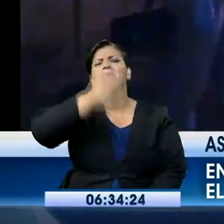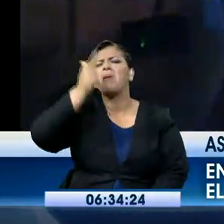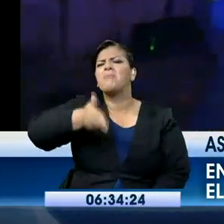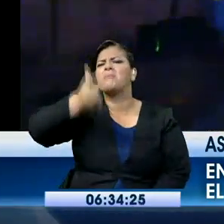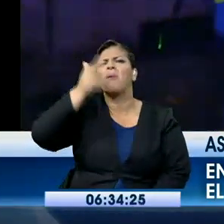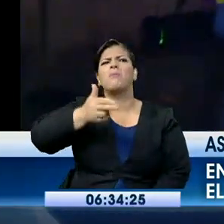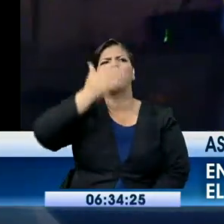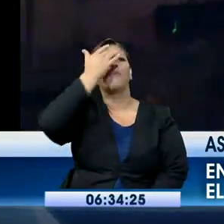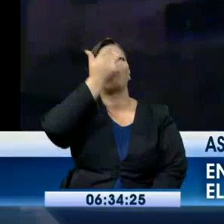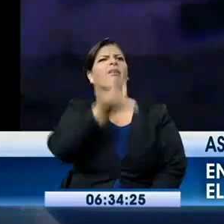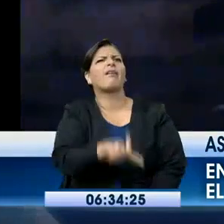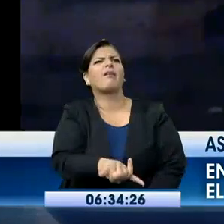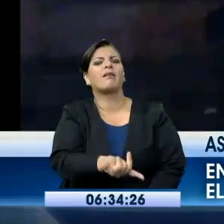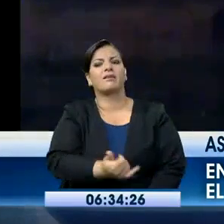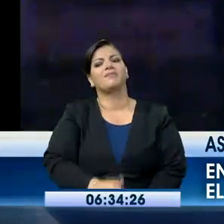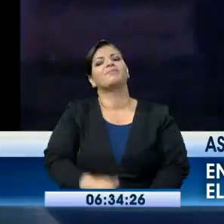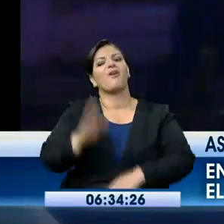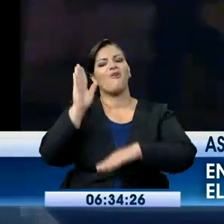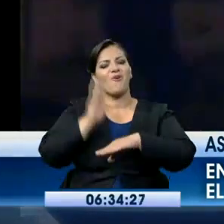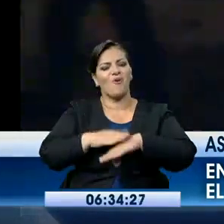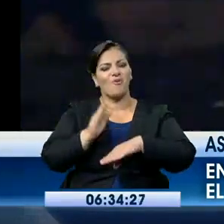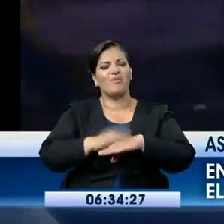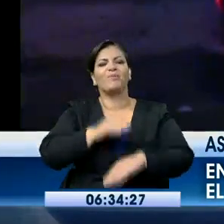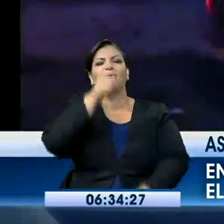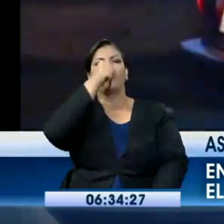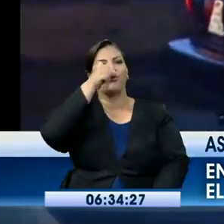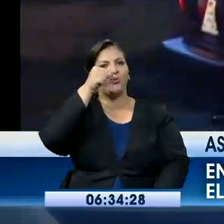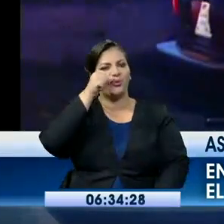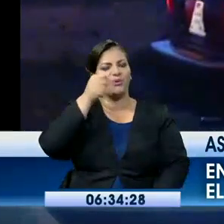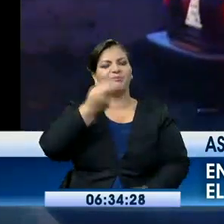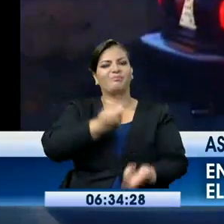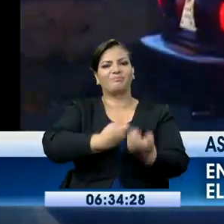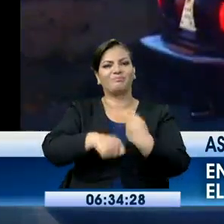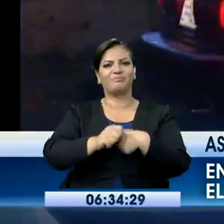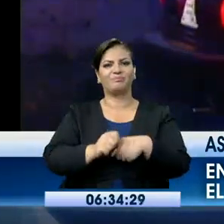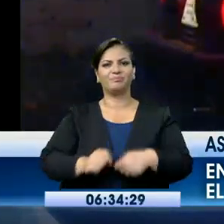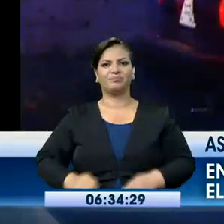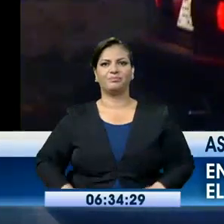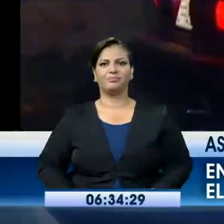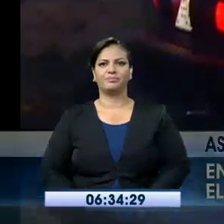la venta de droga. Informó Jorge Salazar.